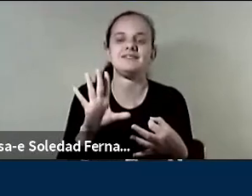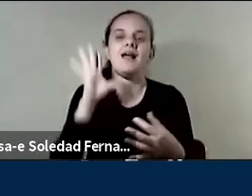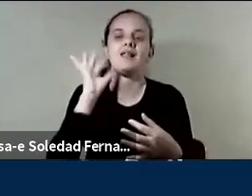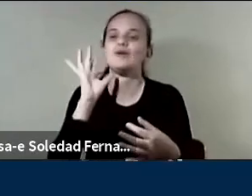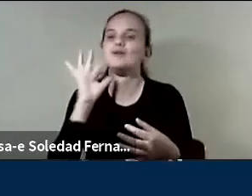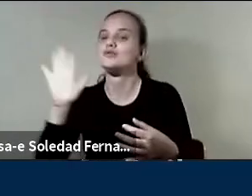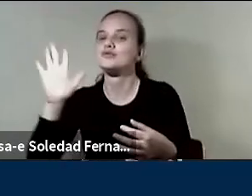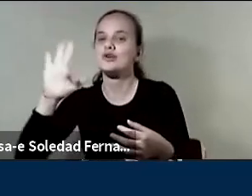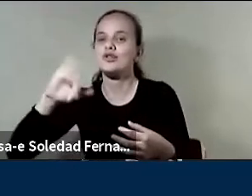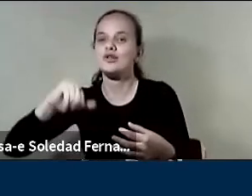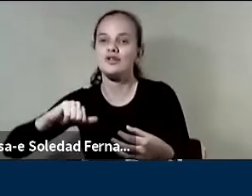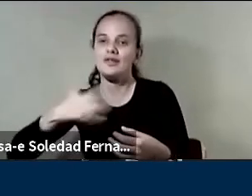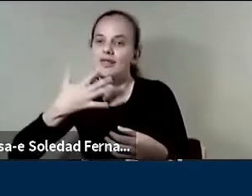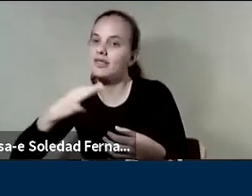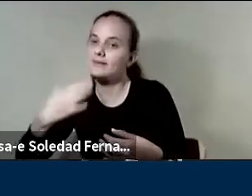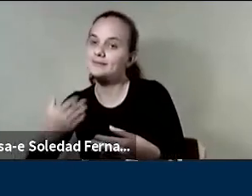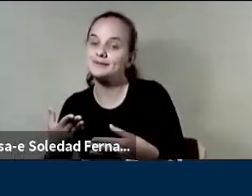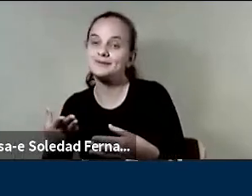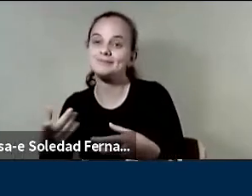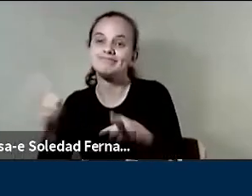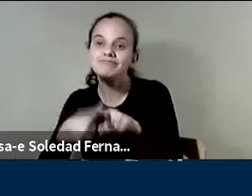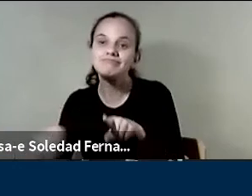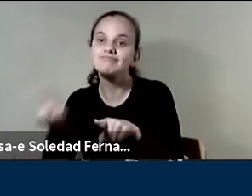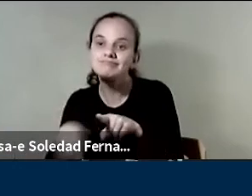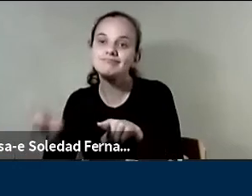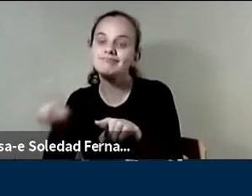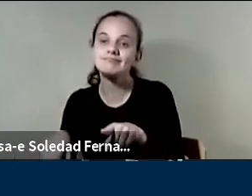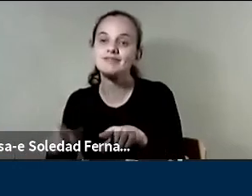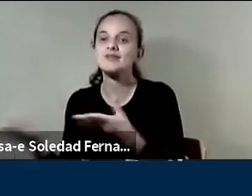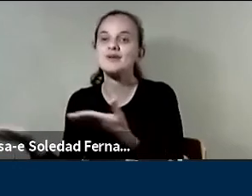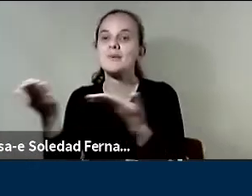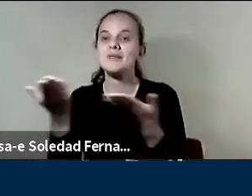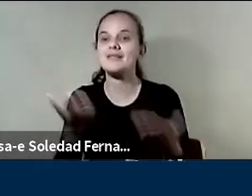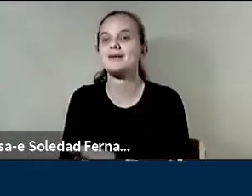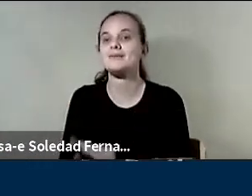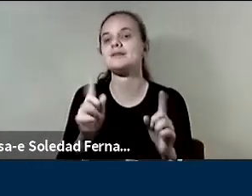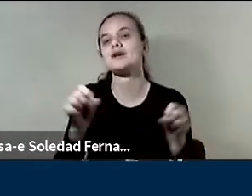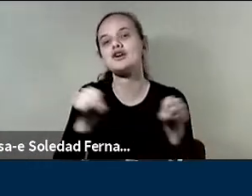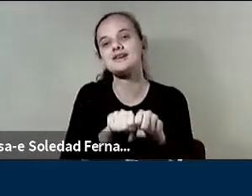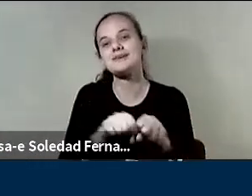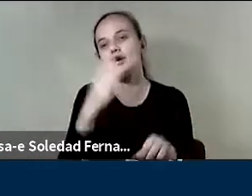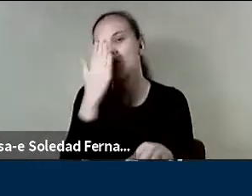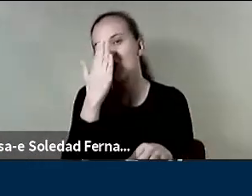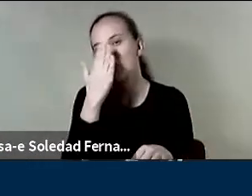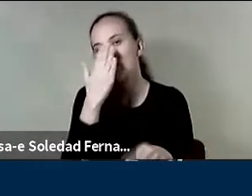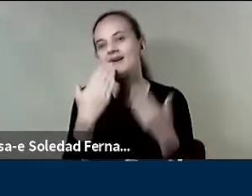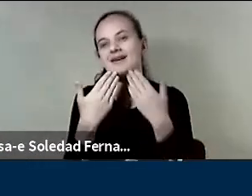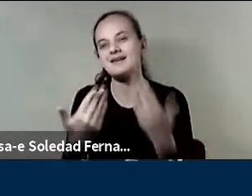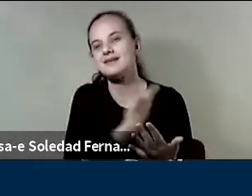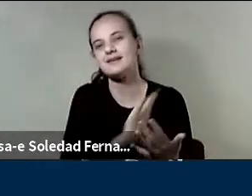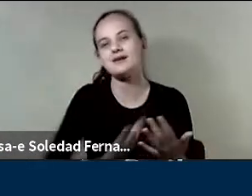inclusión no es algo que se logra en un acto, es un hábito, es algo que tenemos que hacer todos los días, y obviamente los invitamos con este